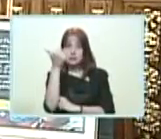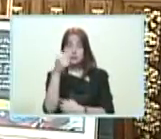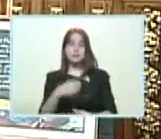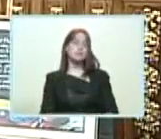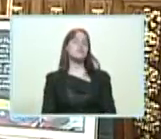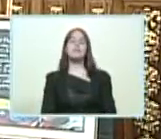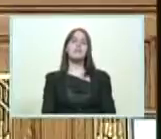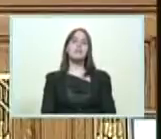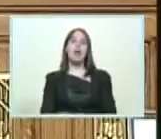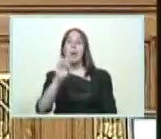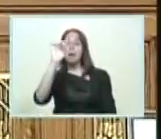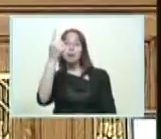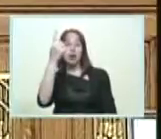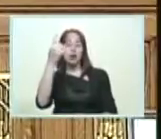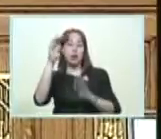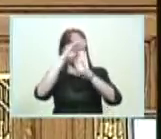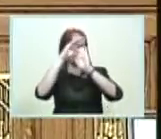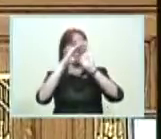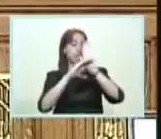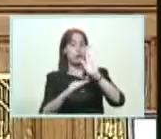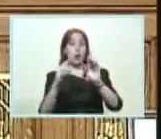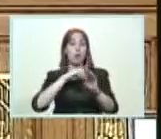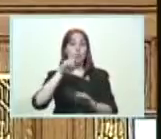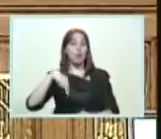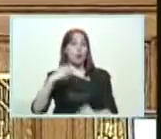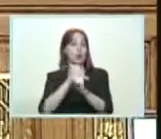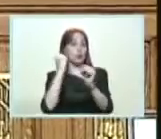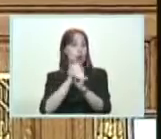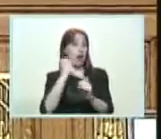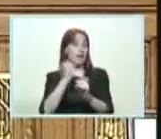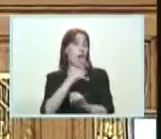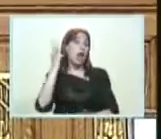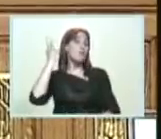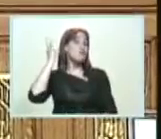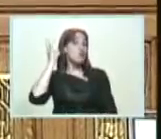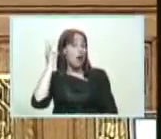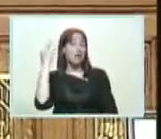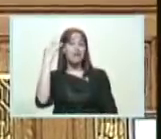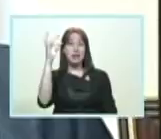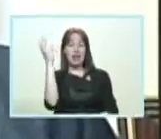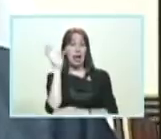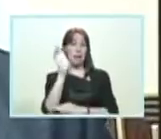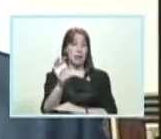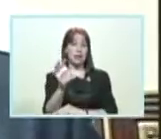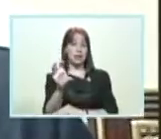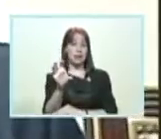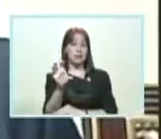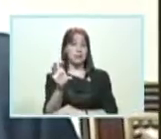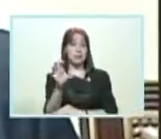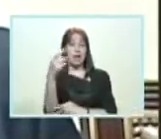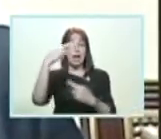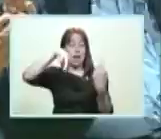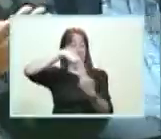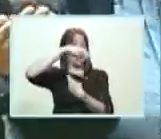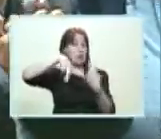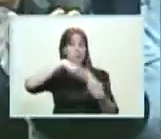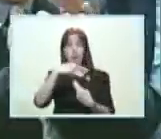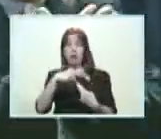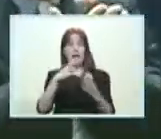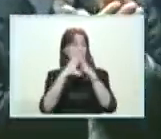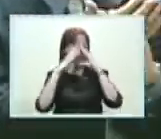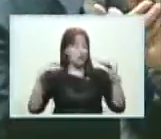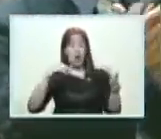En nuestras prioridades, nuestro trabajo, la mujer, feminizar la patria, feminizar la república, feminizar